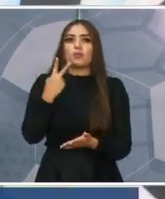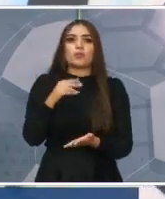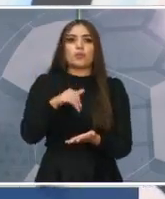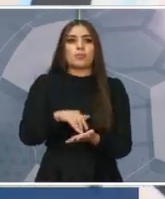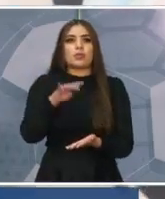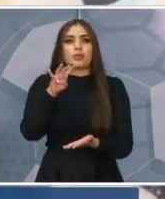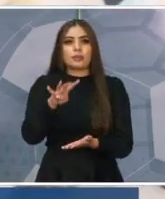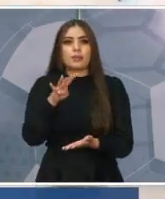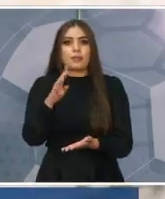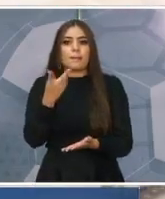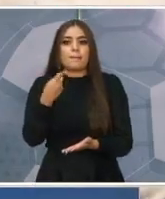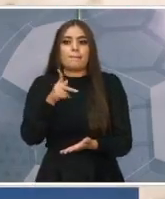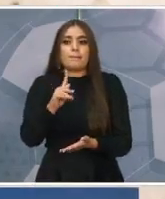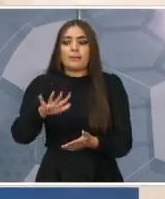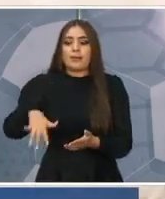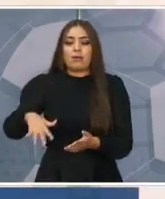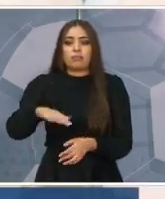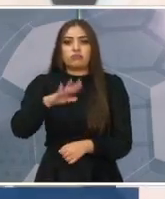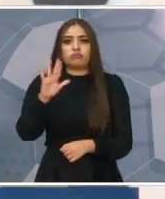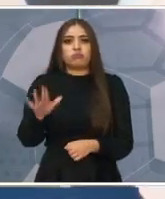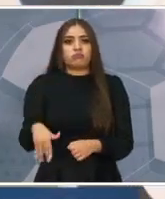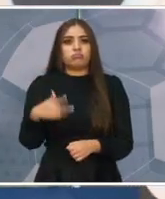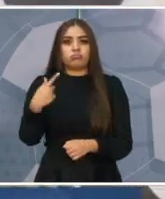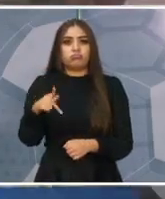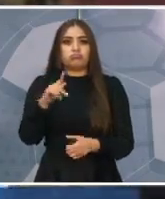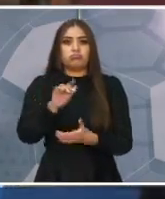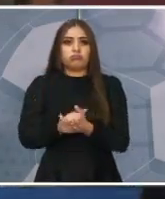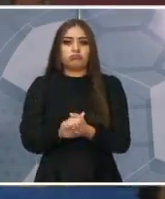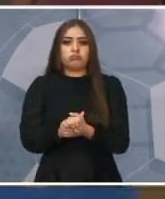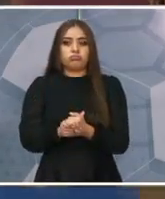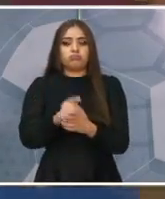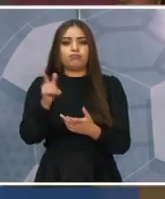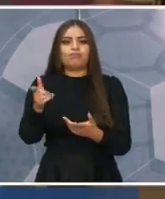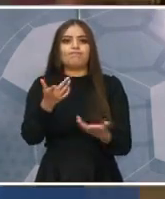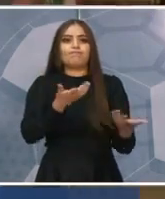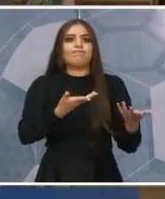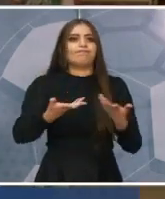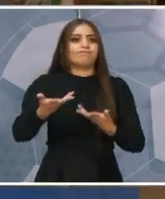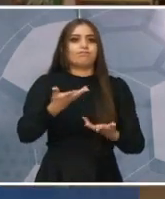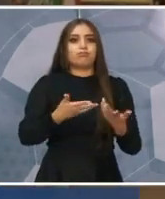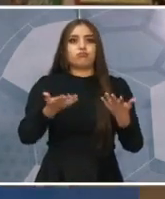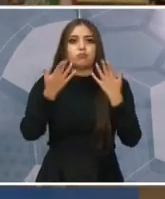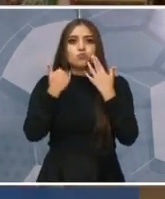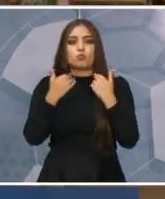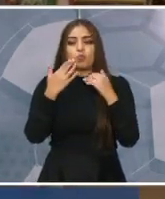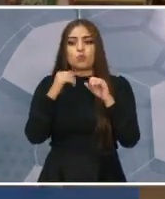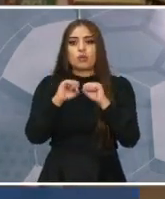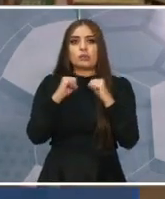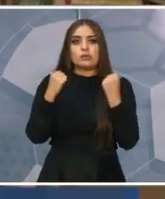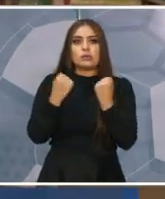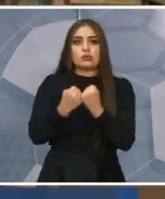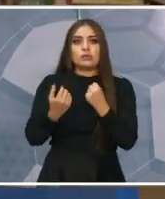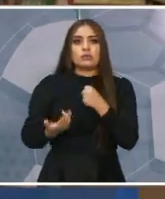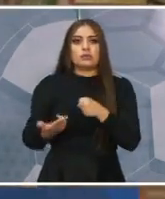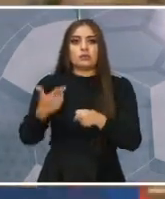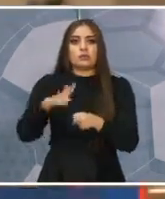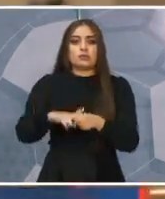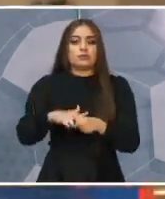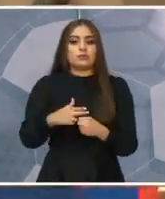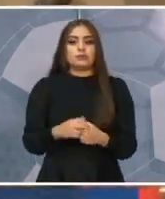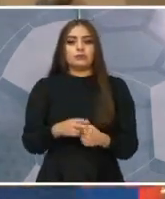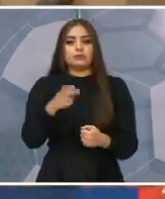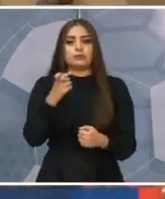reciente fallecimiento de su esposo, quedó a la deriva y sin número de seguro social, por lo que ahora tiene que atender